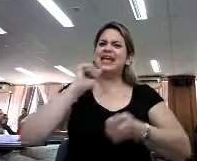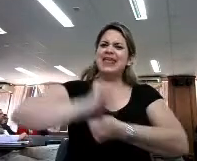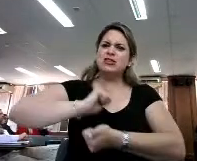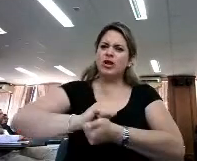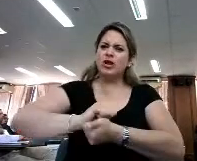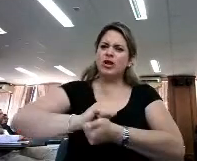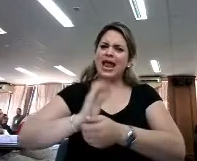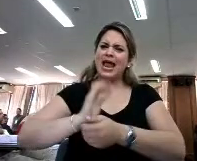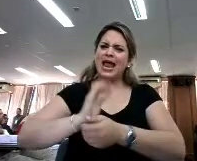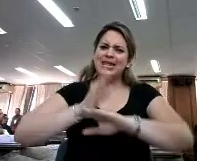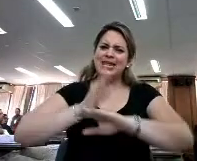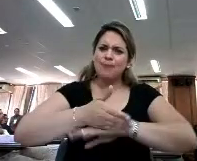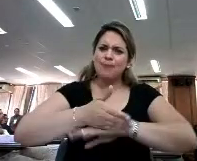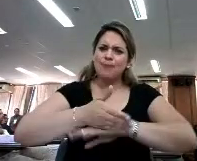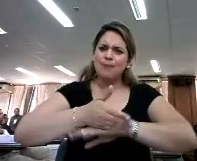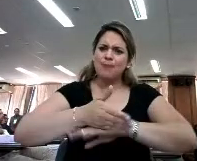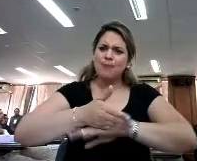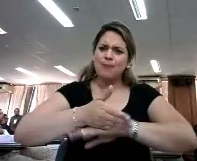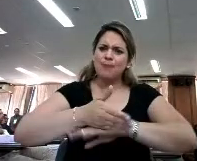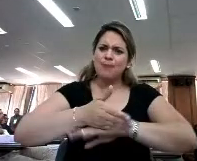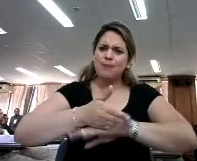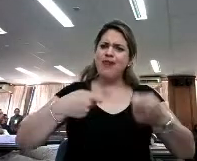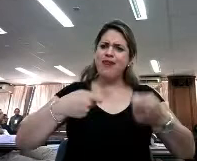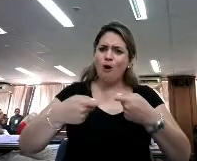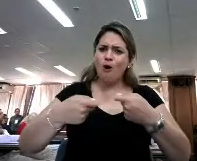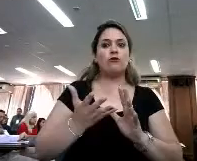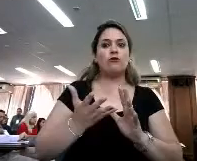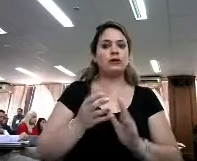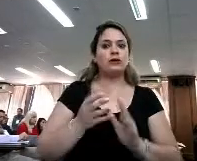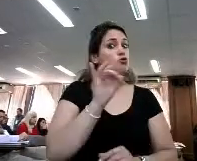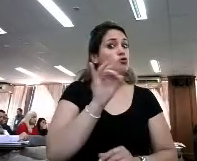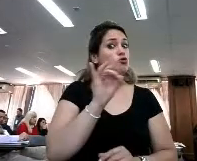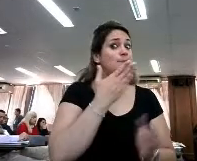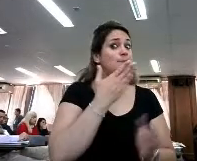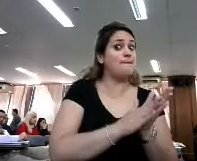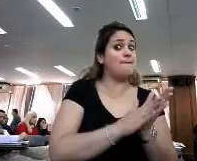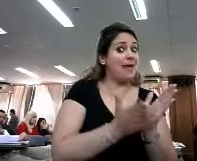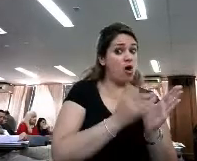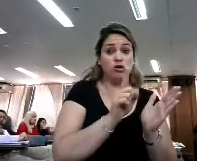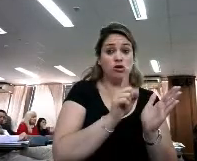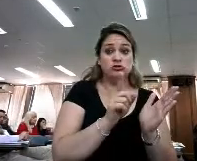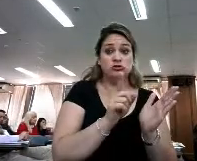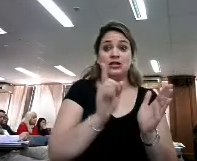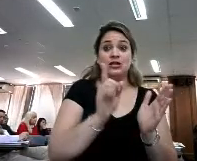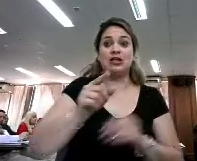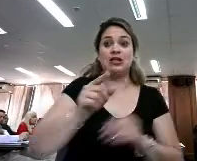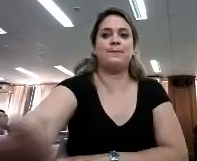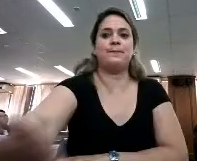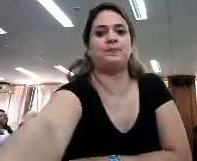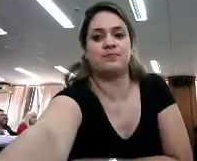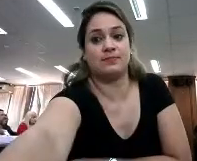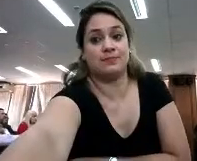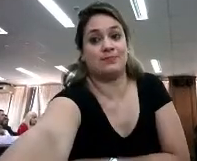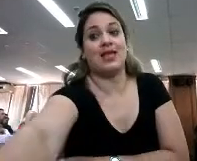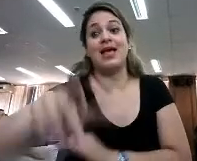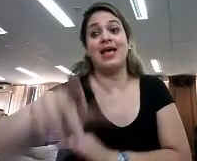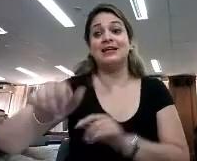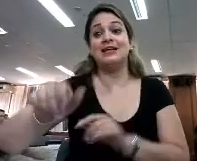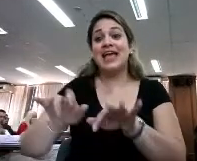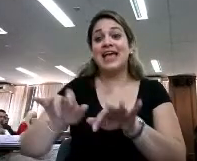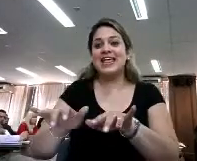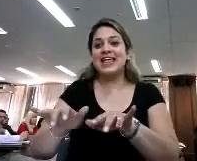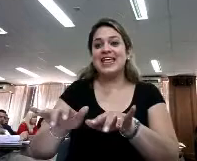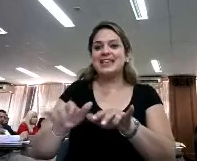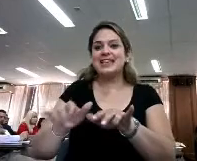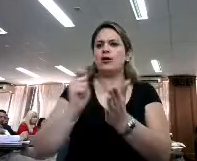y al negocio de las editoriales, metemos que el formato ya no es solo el formato analógico, sino el formato digital, llevándolo a que los contratos